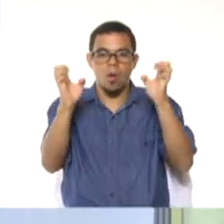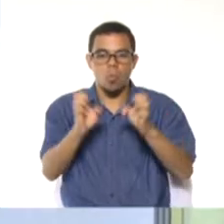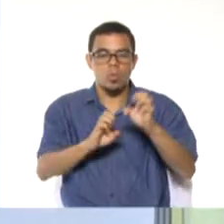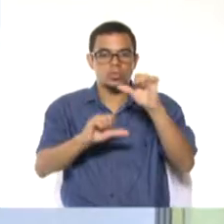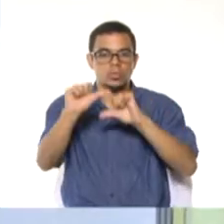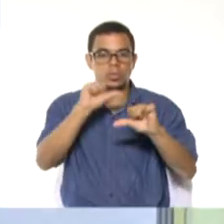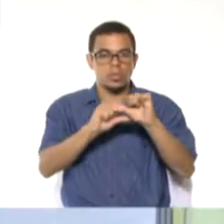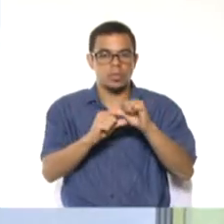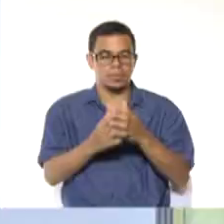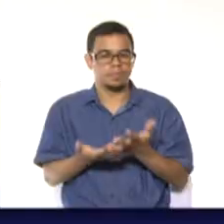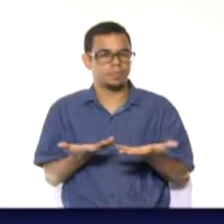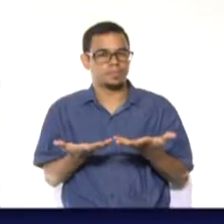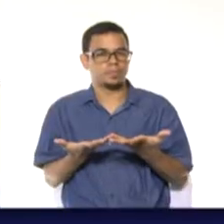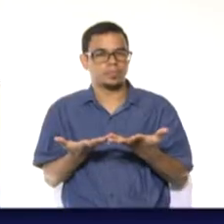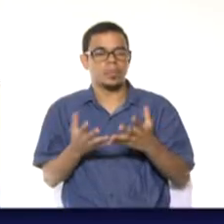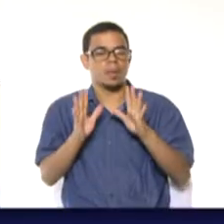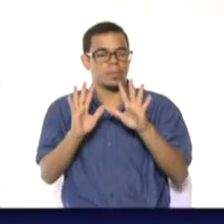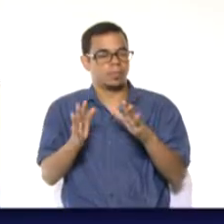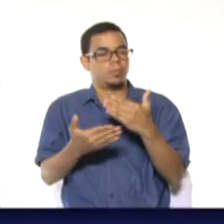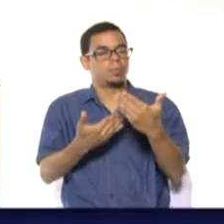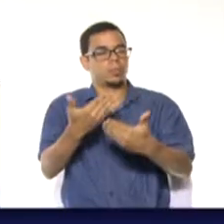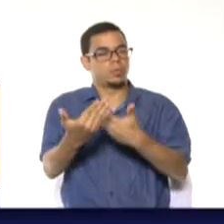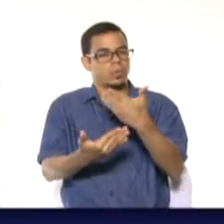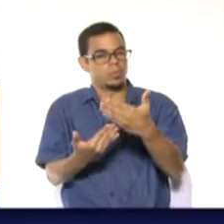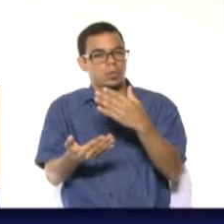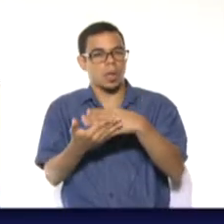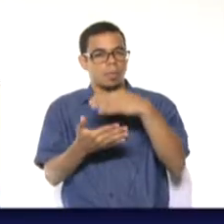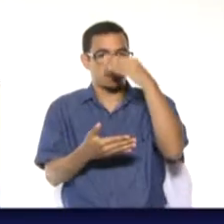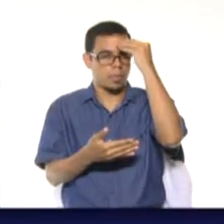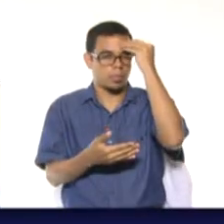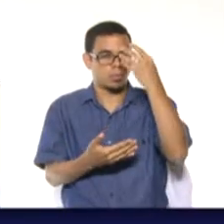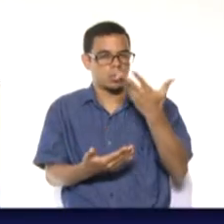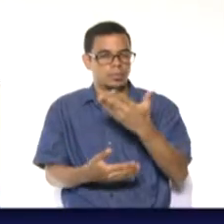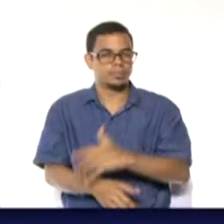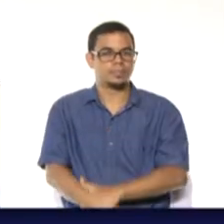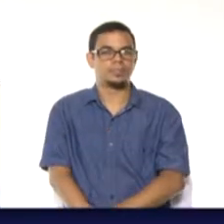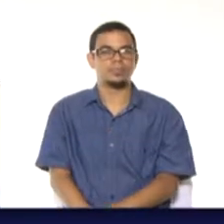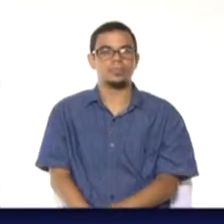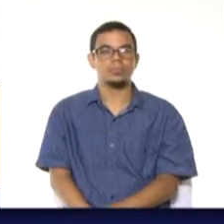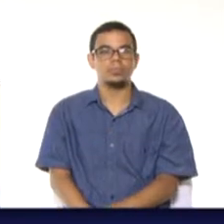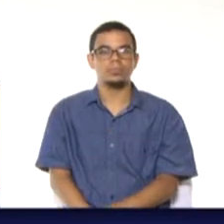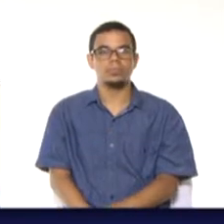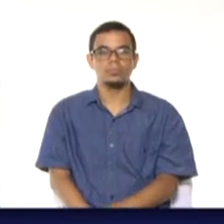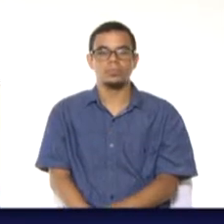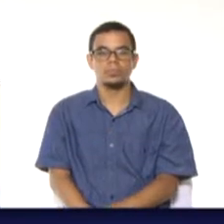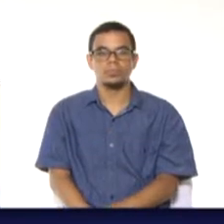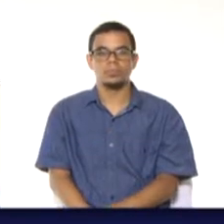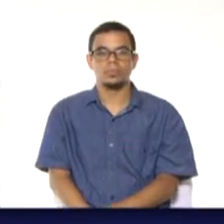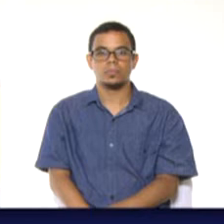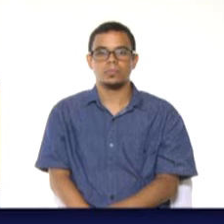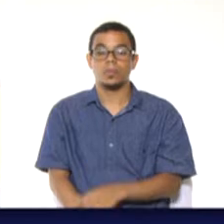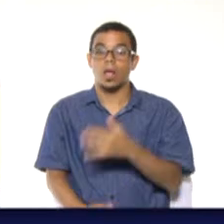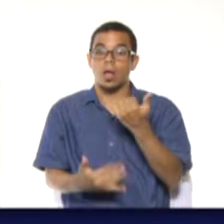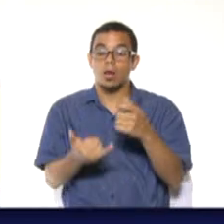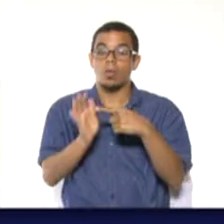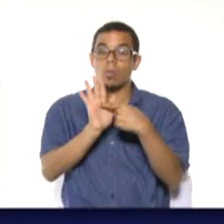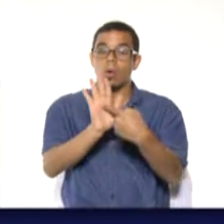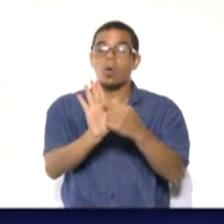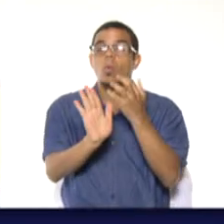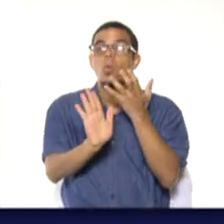a ir aprendiendo de qué trata. Bueno, ahora vemos en pantalla nuestra lámina con un ejemplo